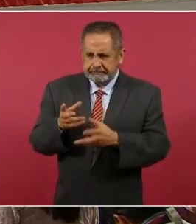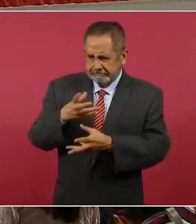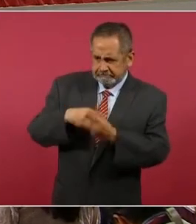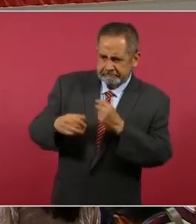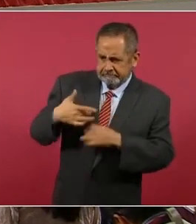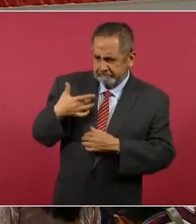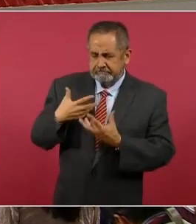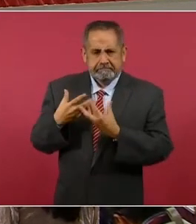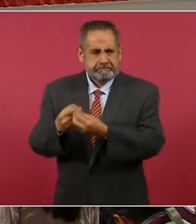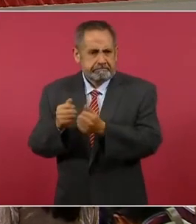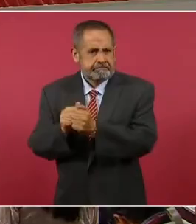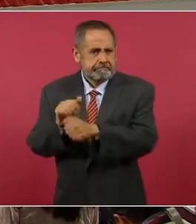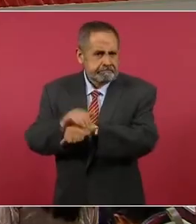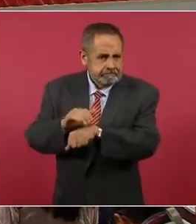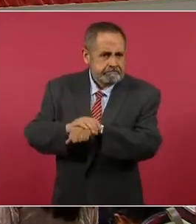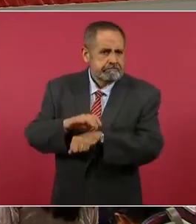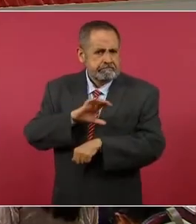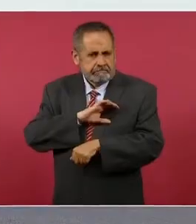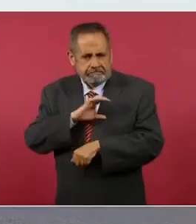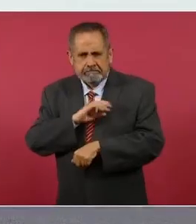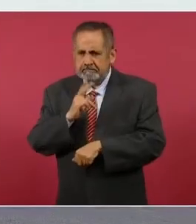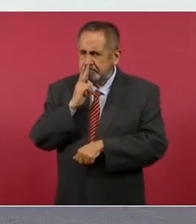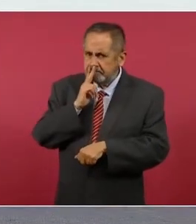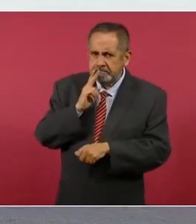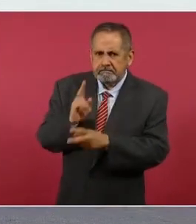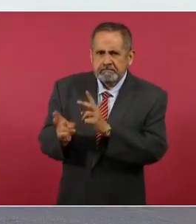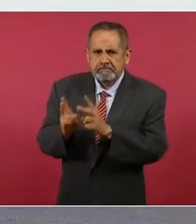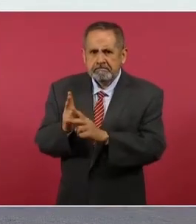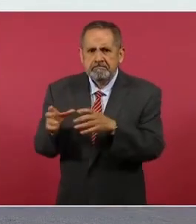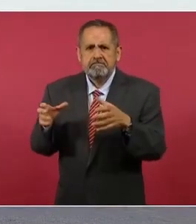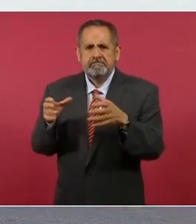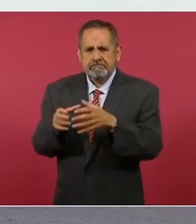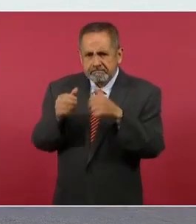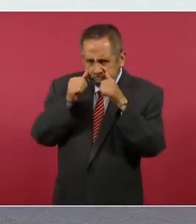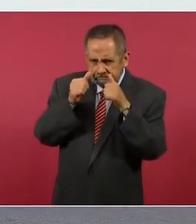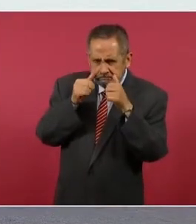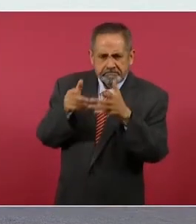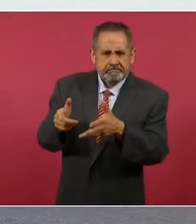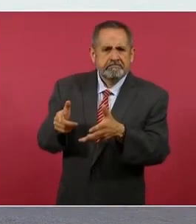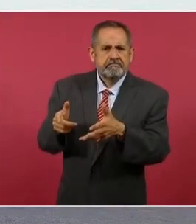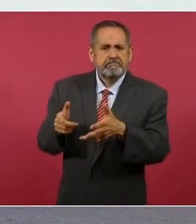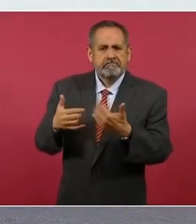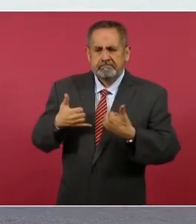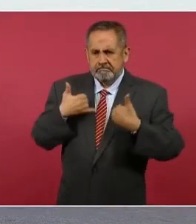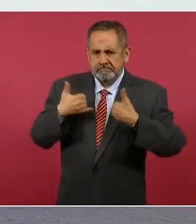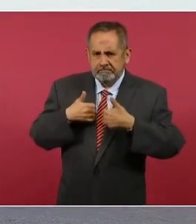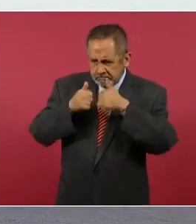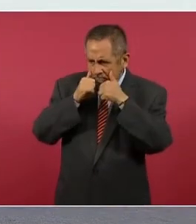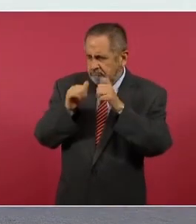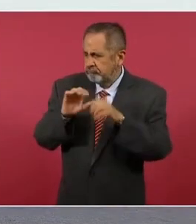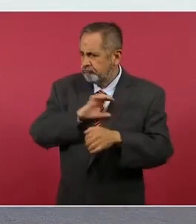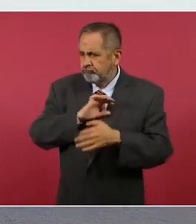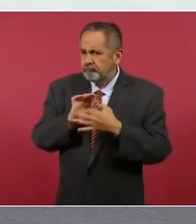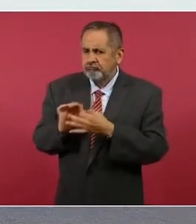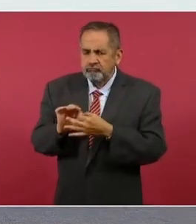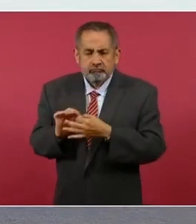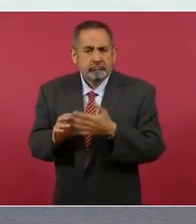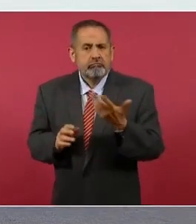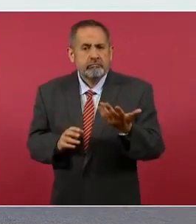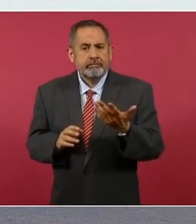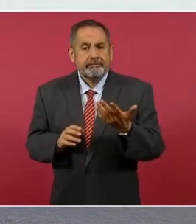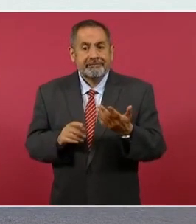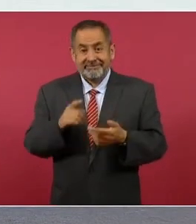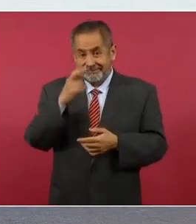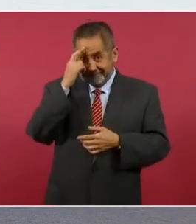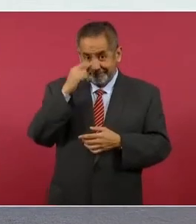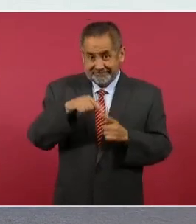estrecha, amistosa, cariñosa, afectiva para las personas jóvenes, en particular en la edad más